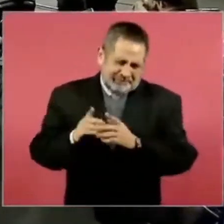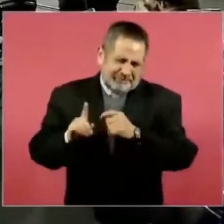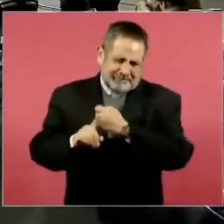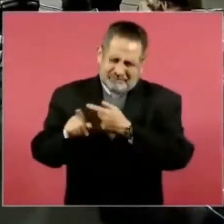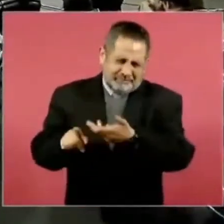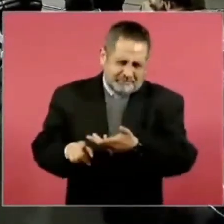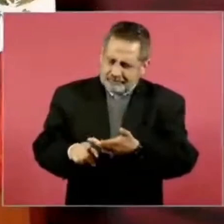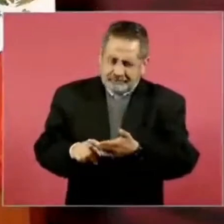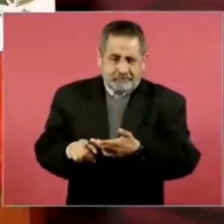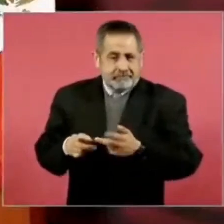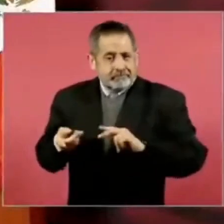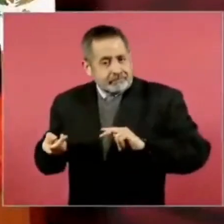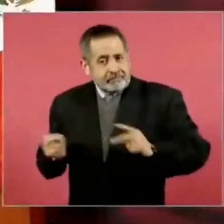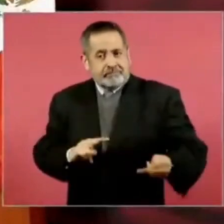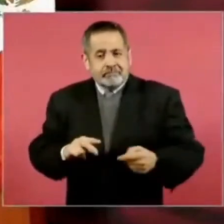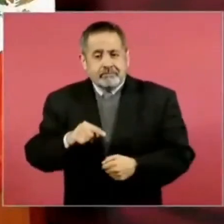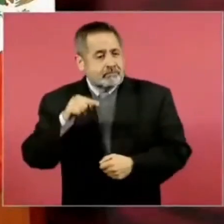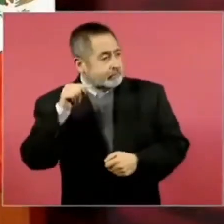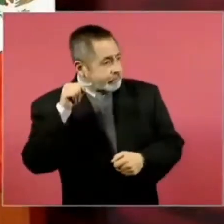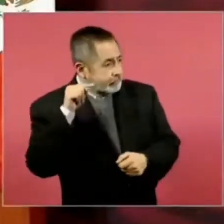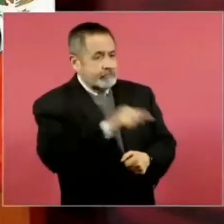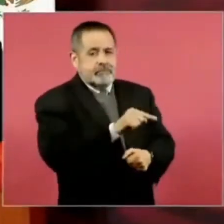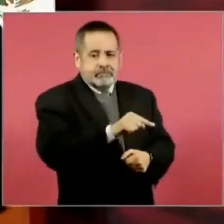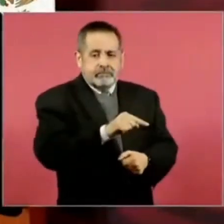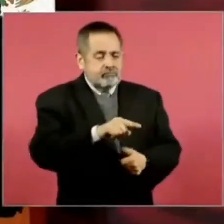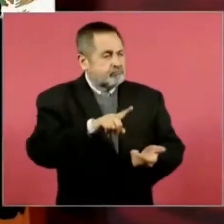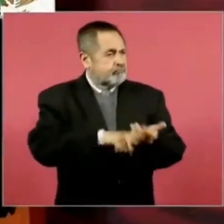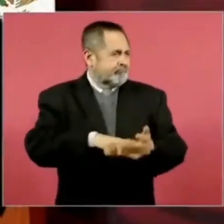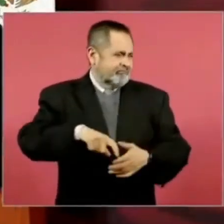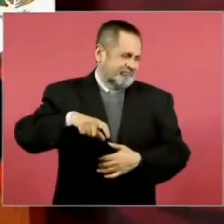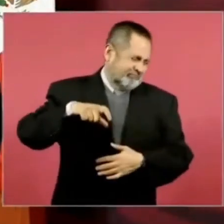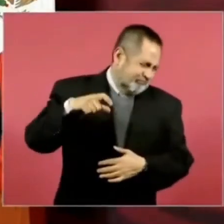Cuando el principal problema era que los de arriba,